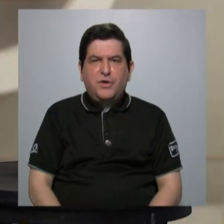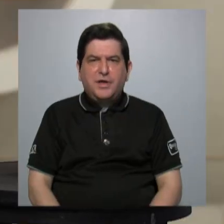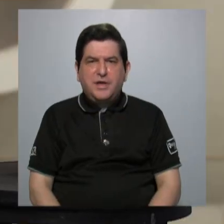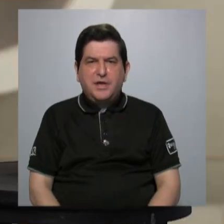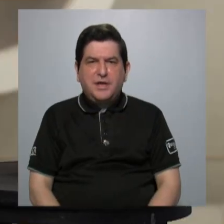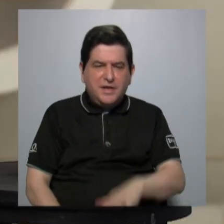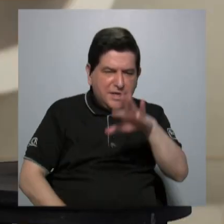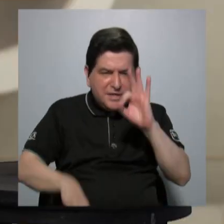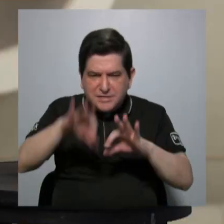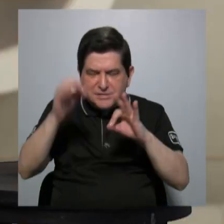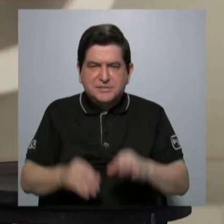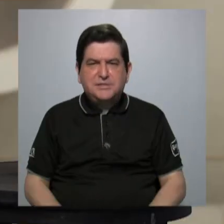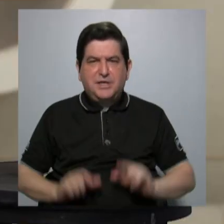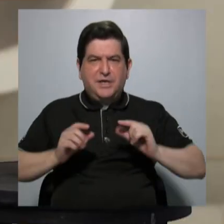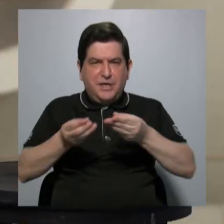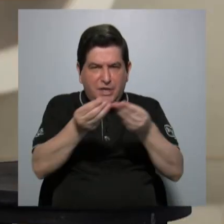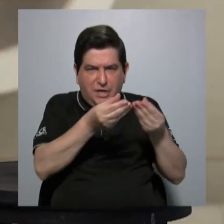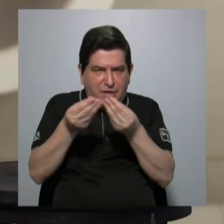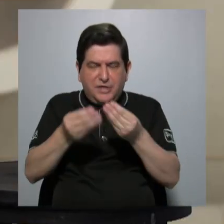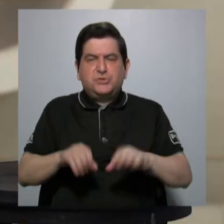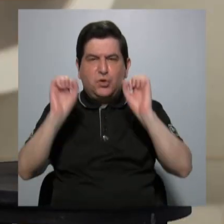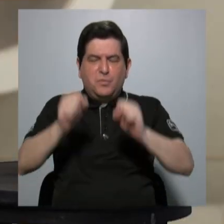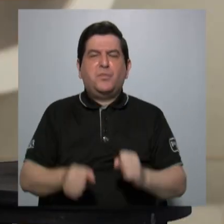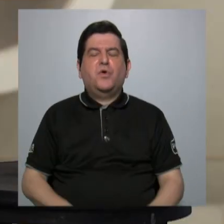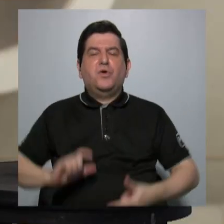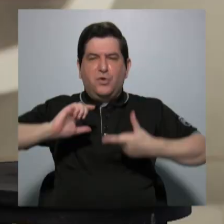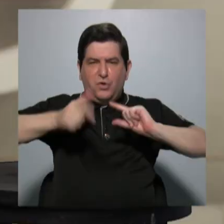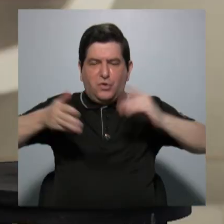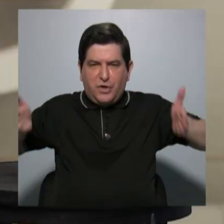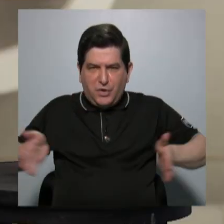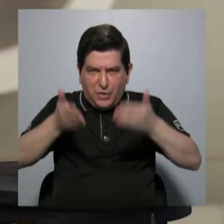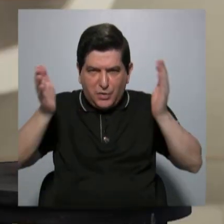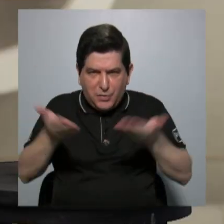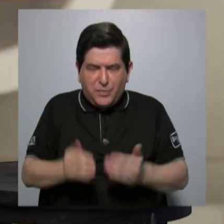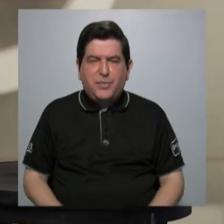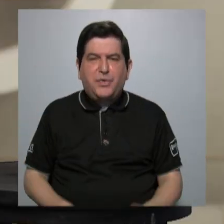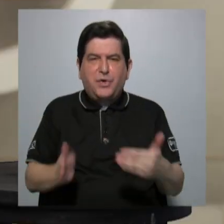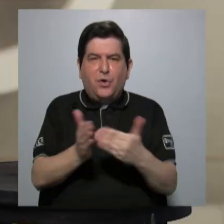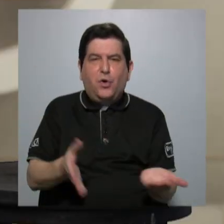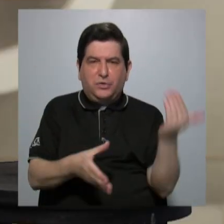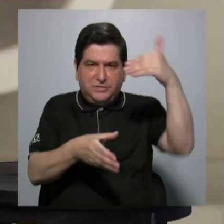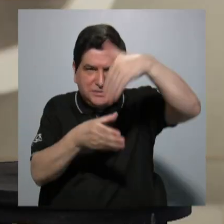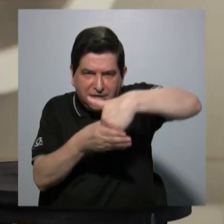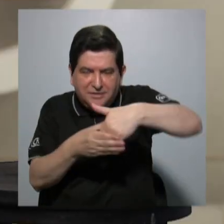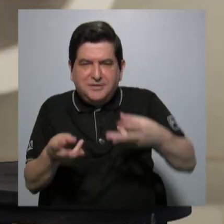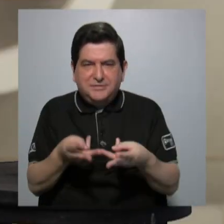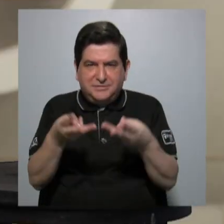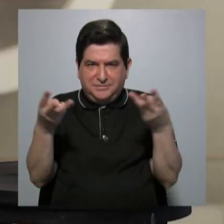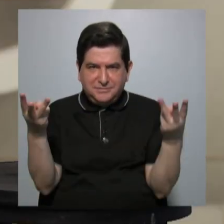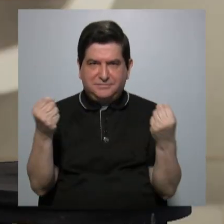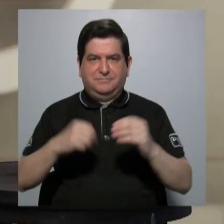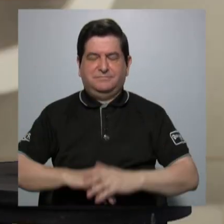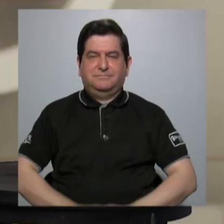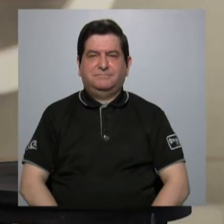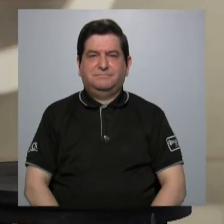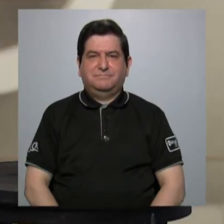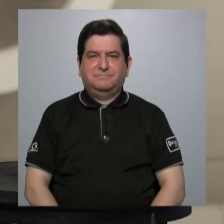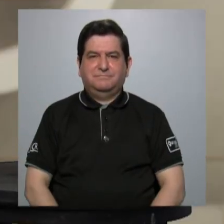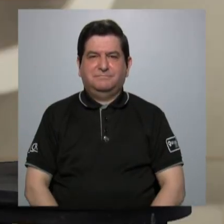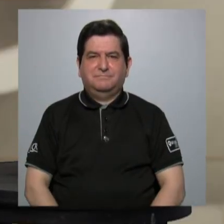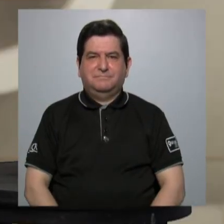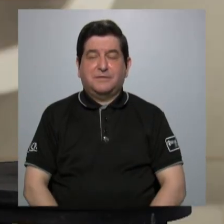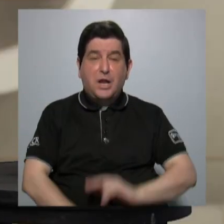el tratamiento de esos residuos para que se fomente el reciclaje, la reintroducción de este material,